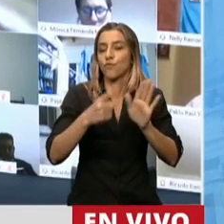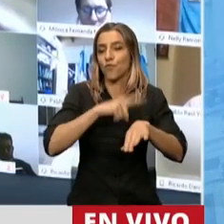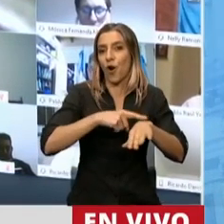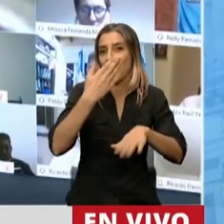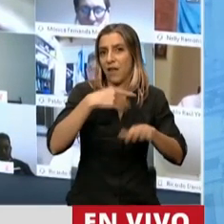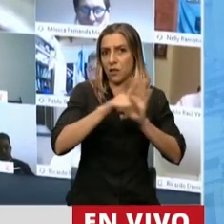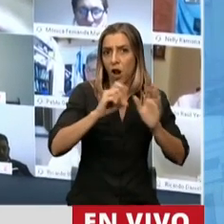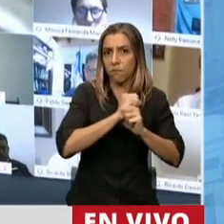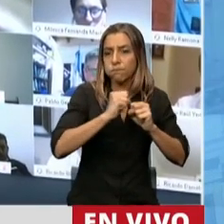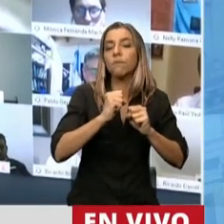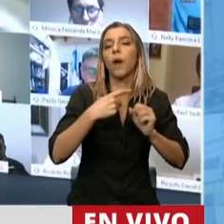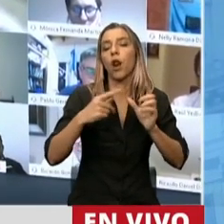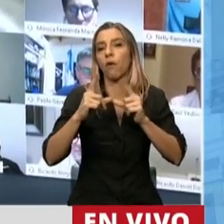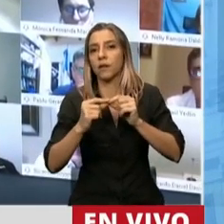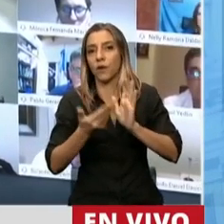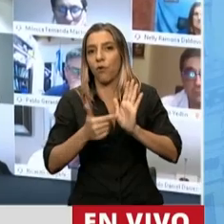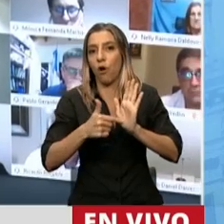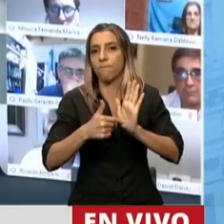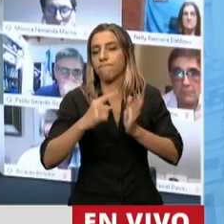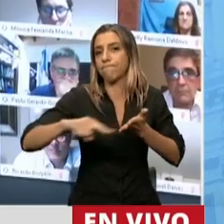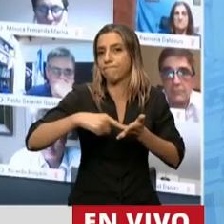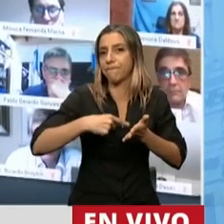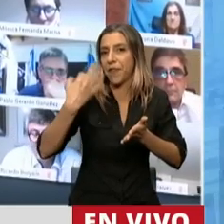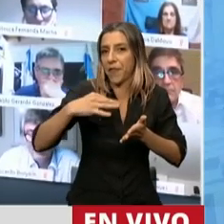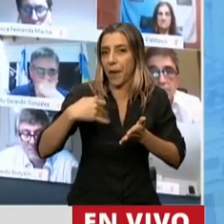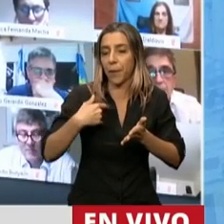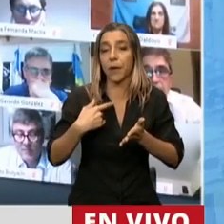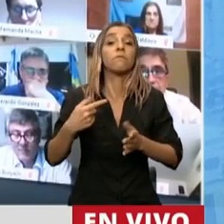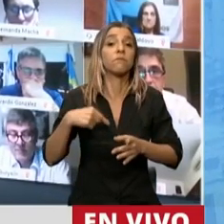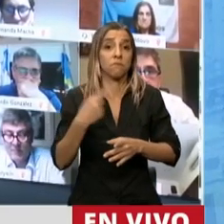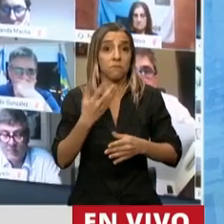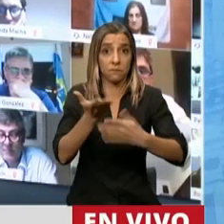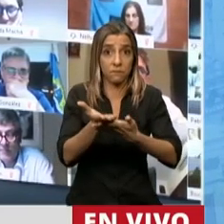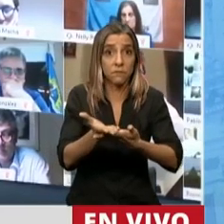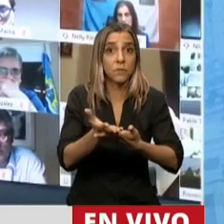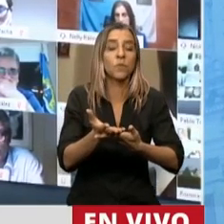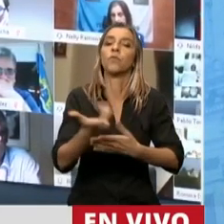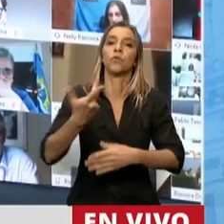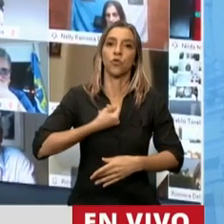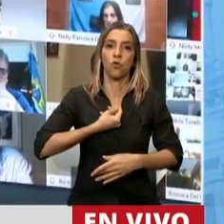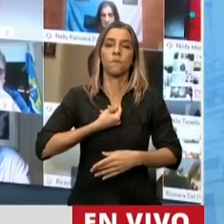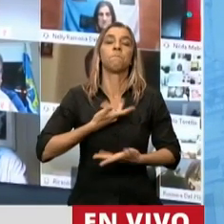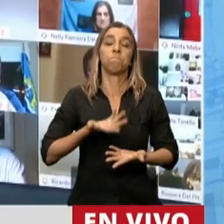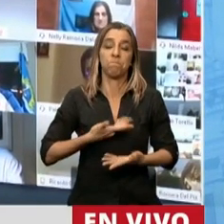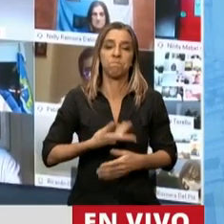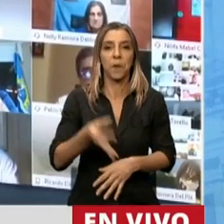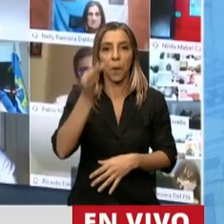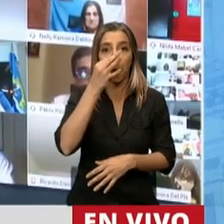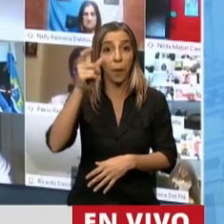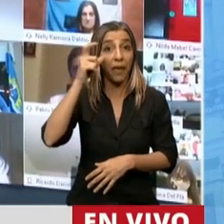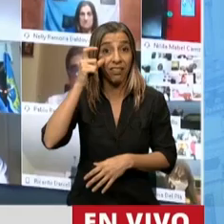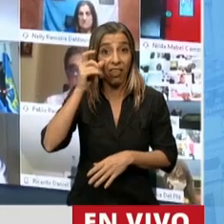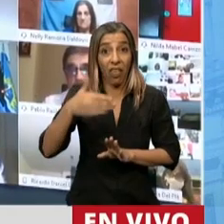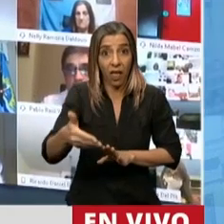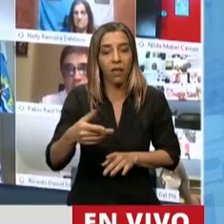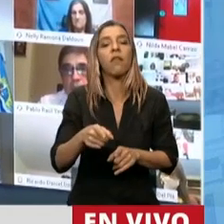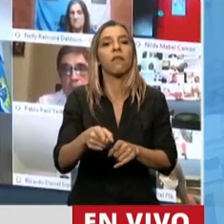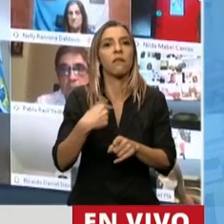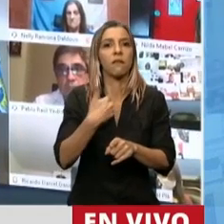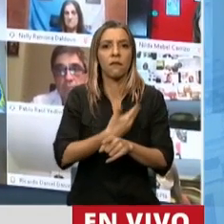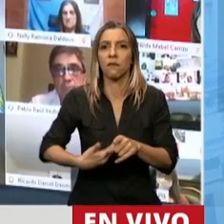unanimidad, pero nuestro pedido fue denegado. Y no solo eso, ahí no terminó. El 20 de enero el gobierno directamente